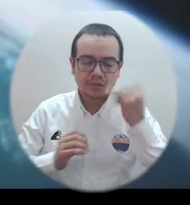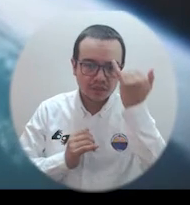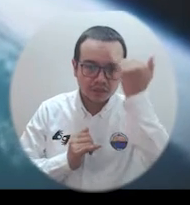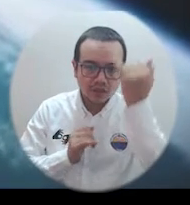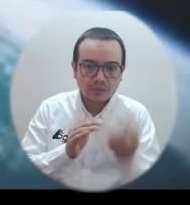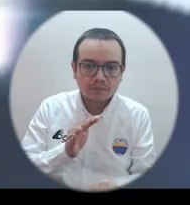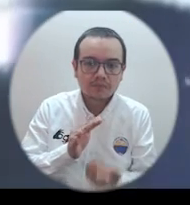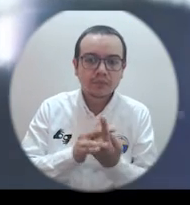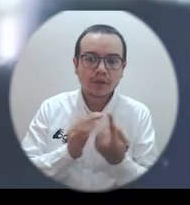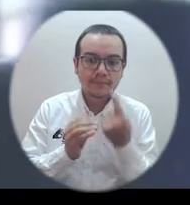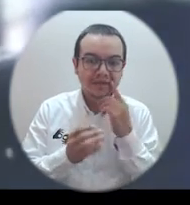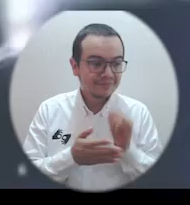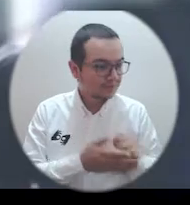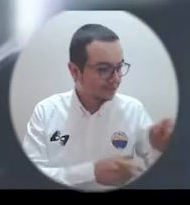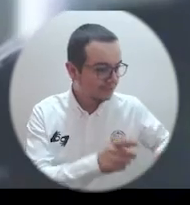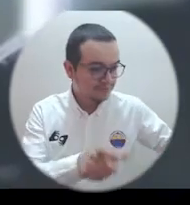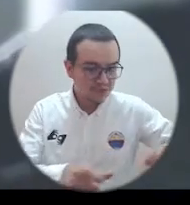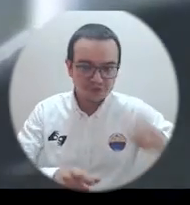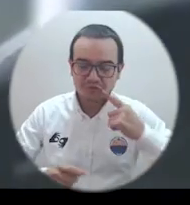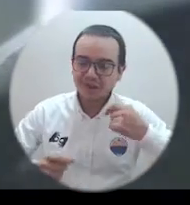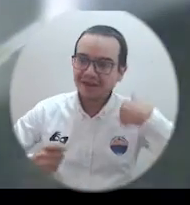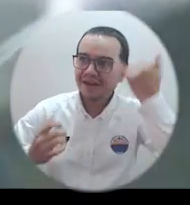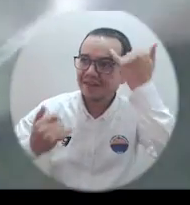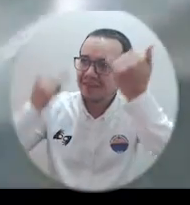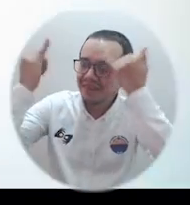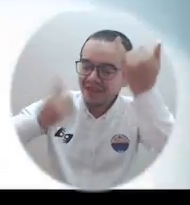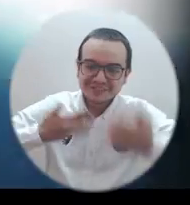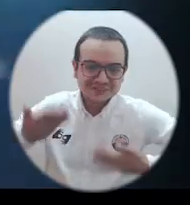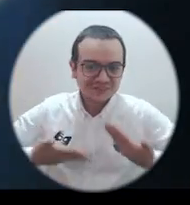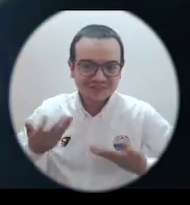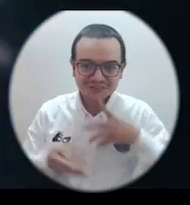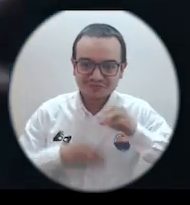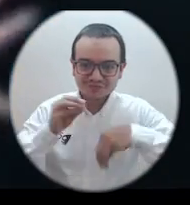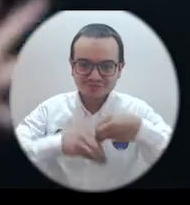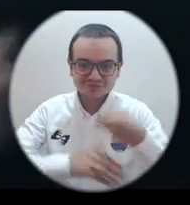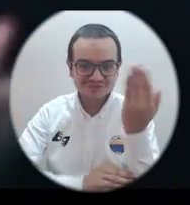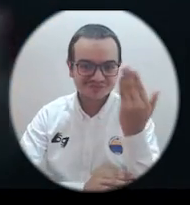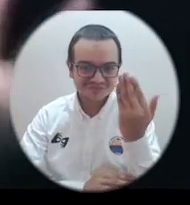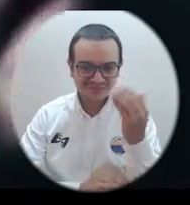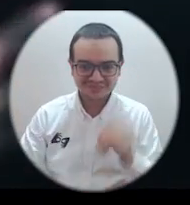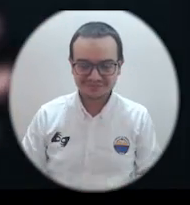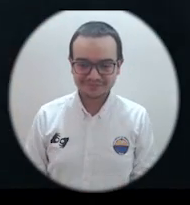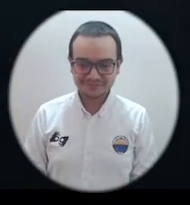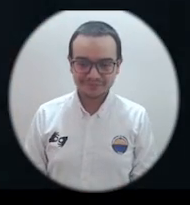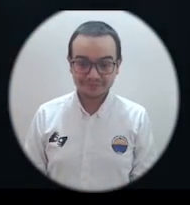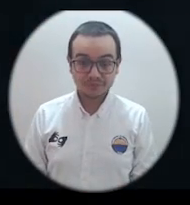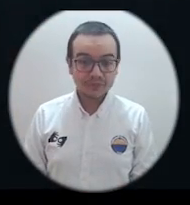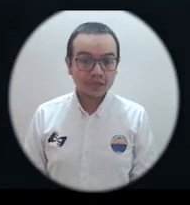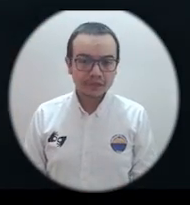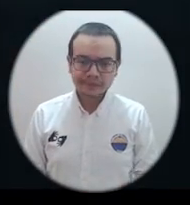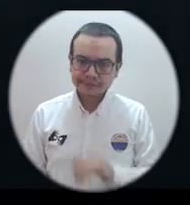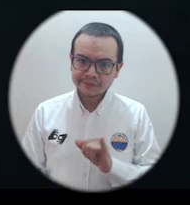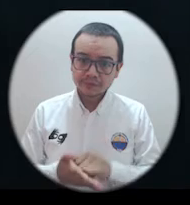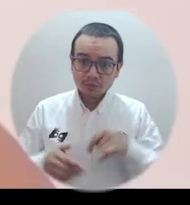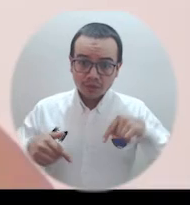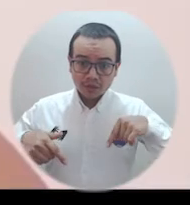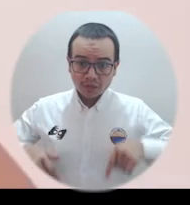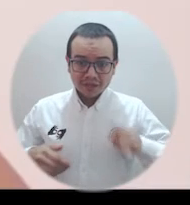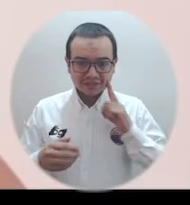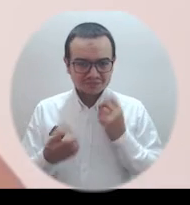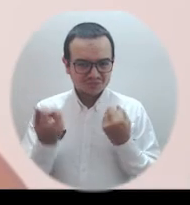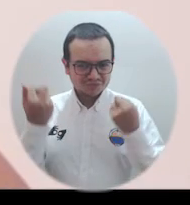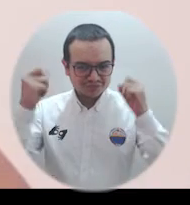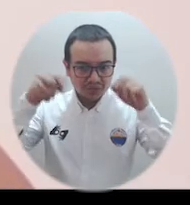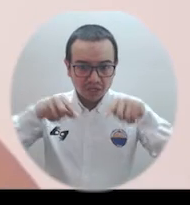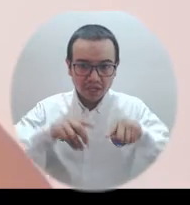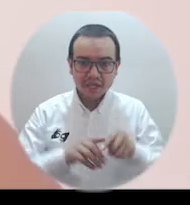de distraerse y divertirse a través de la creación de sus proyectos. El impacto que genera la realización de